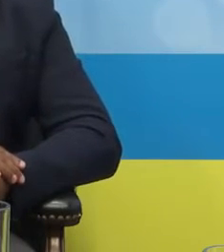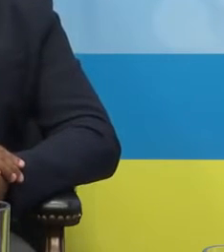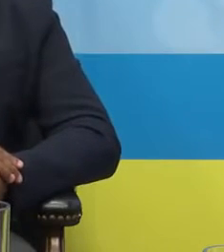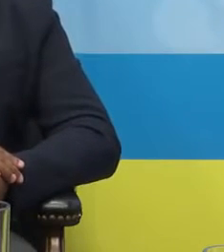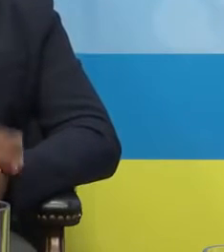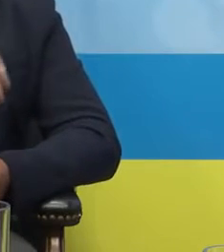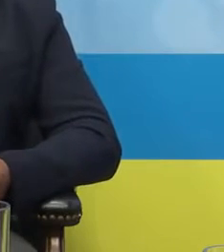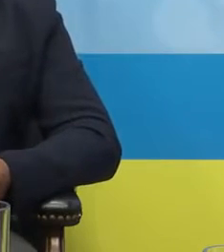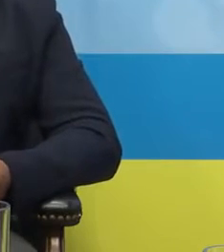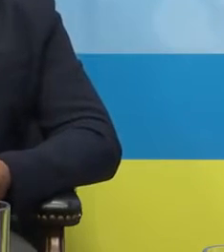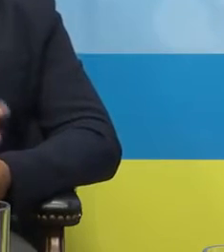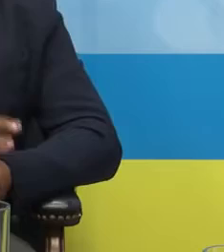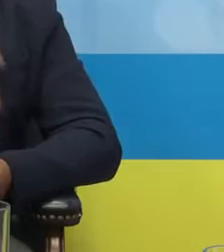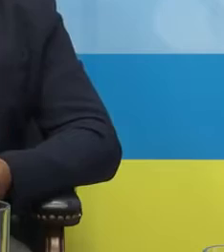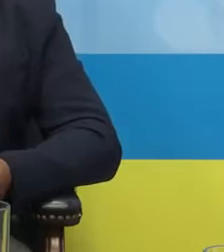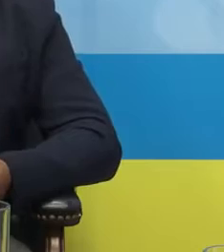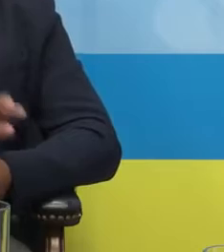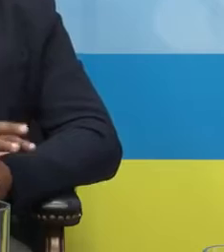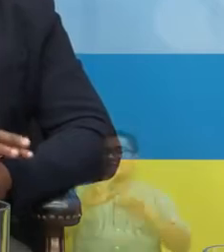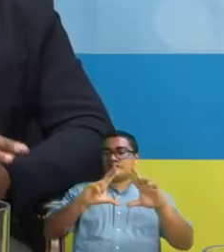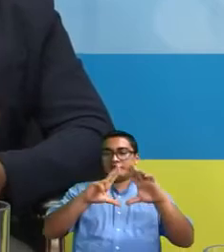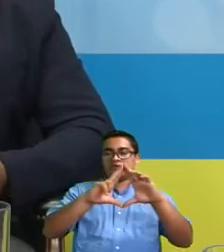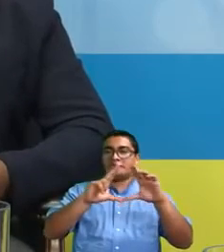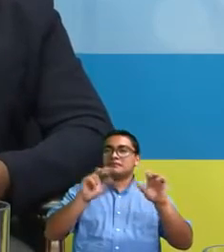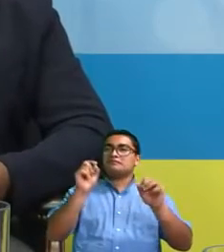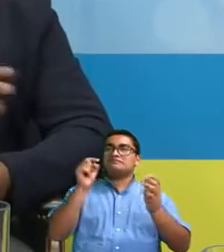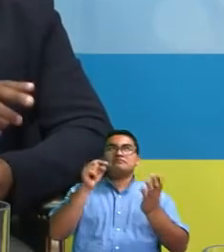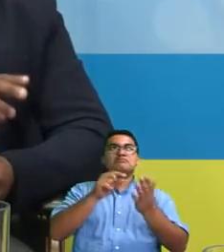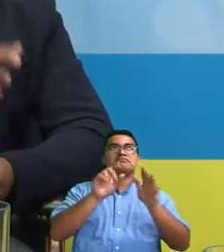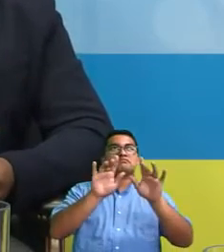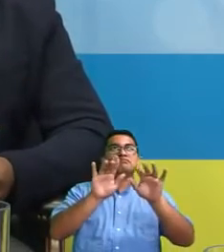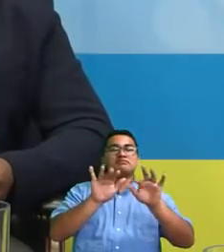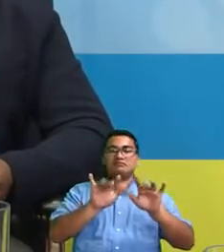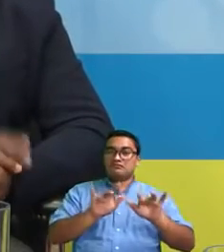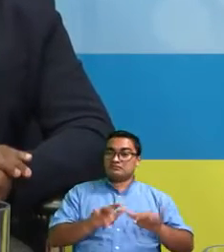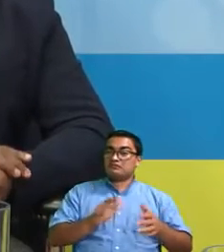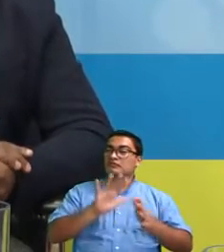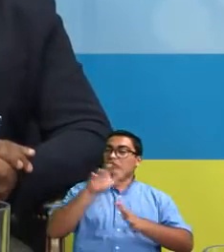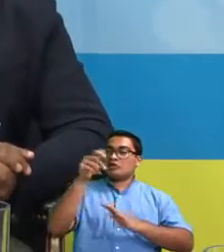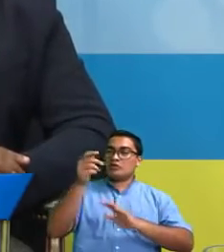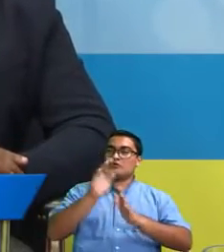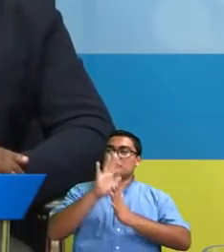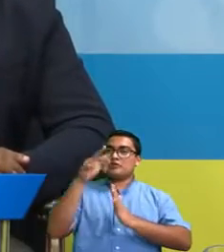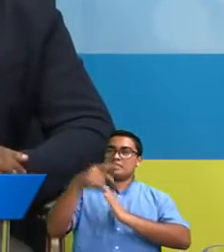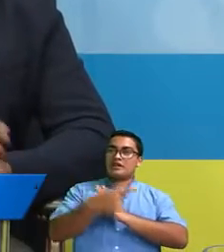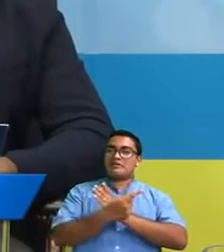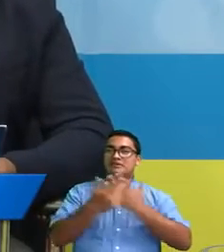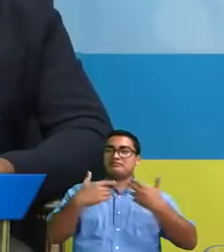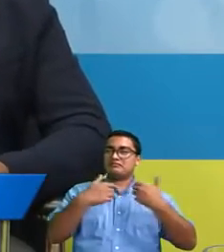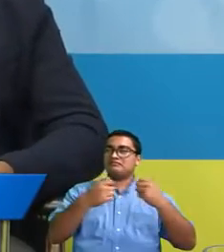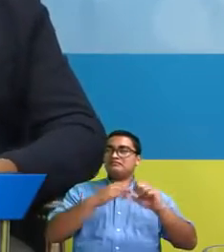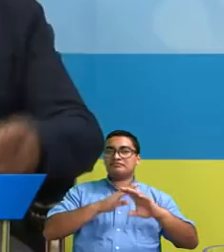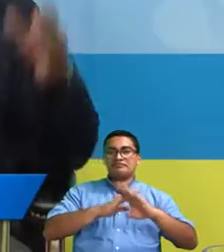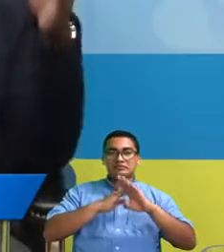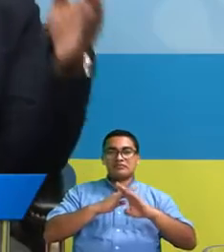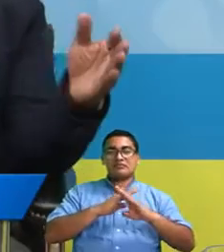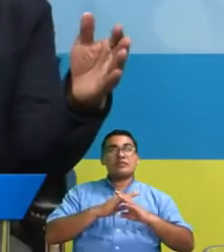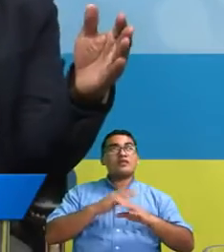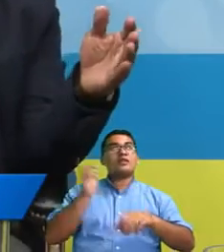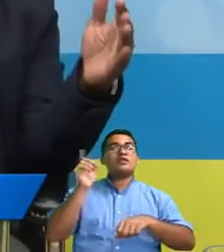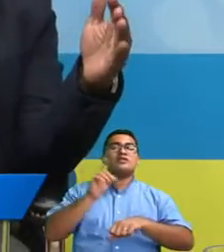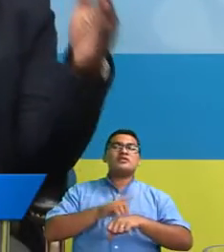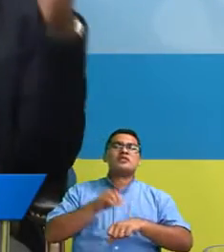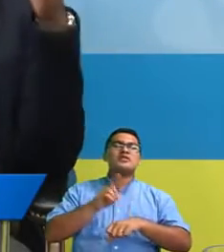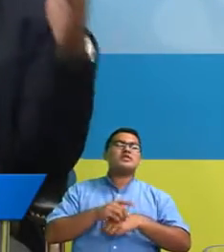como Asamblea TVNIC y ahí usted va a encontrar este y otros programas de Prevenir de Salud. Doctora, antes que hablemos